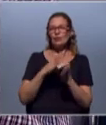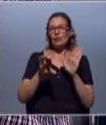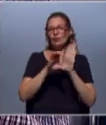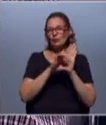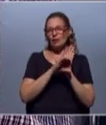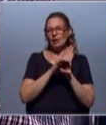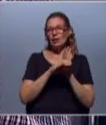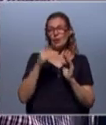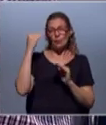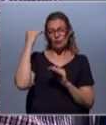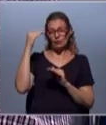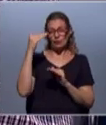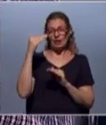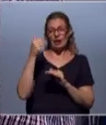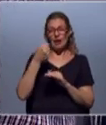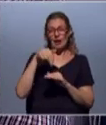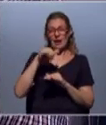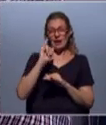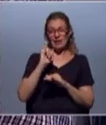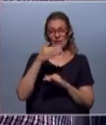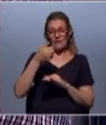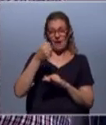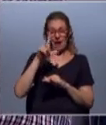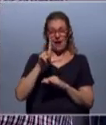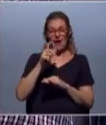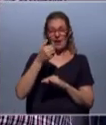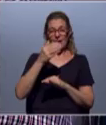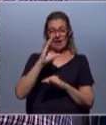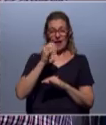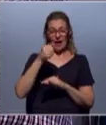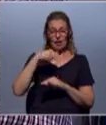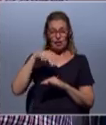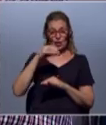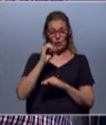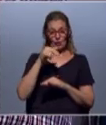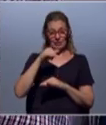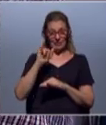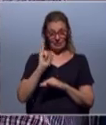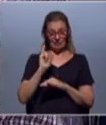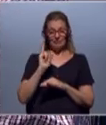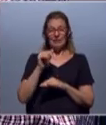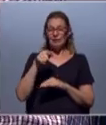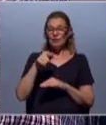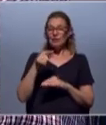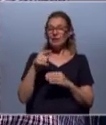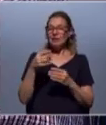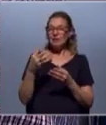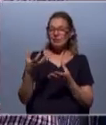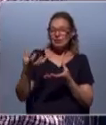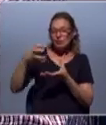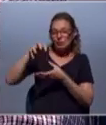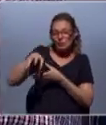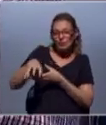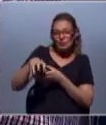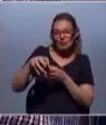'plan el profesor que sea a nivel cañón y nombrar este que incluso fue el que armó la descentralización en